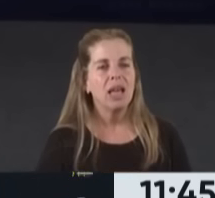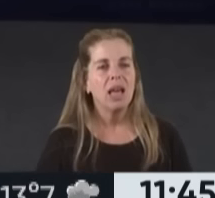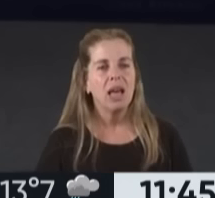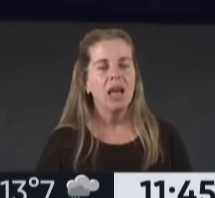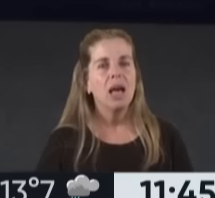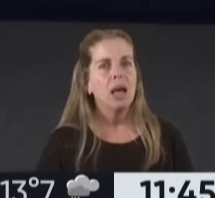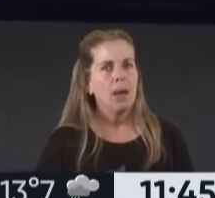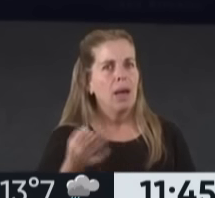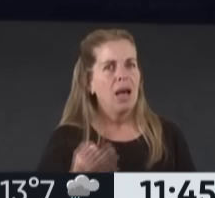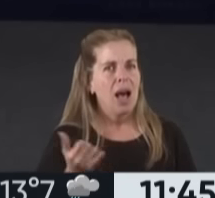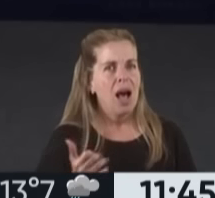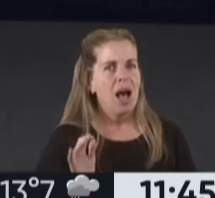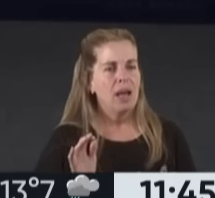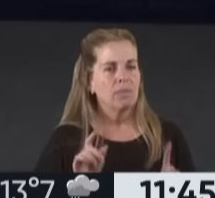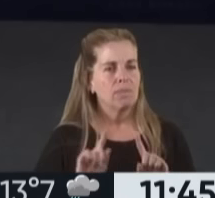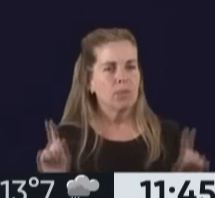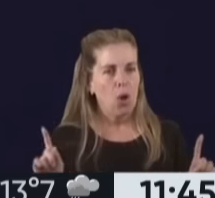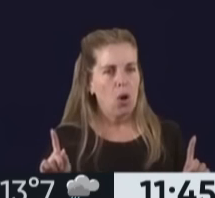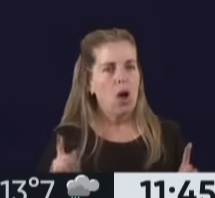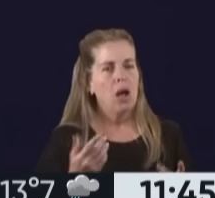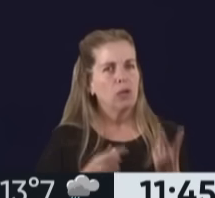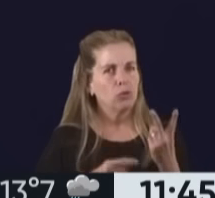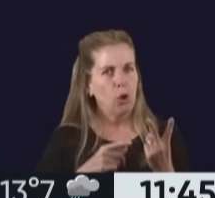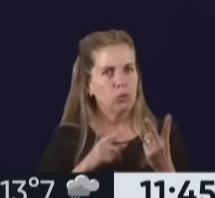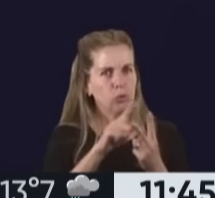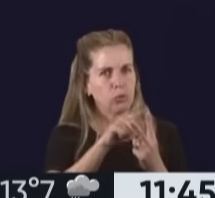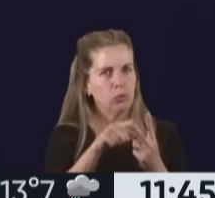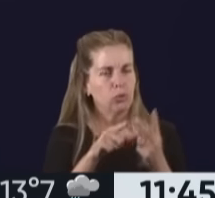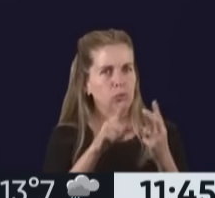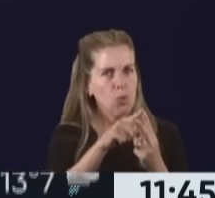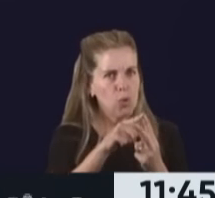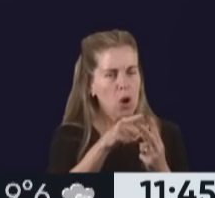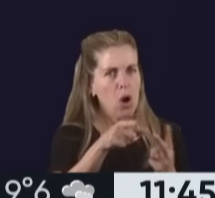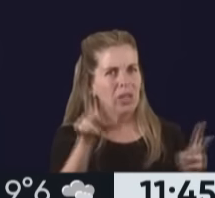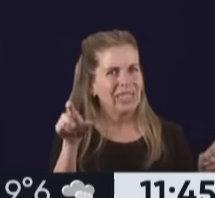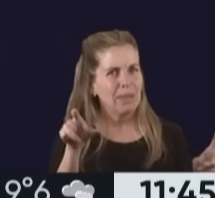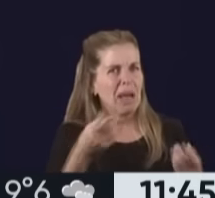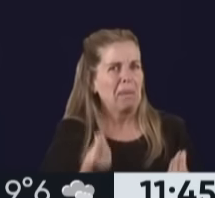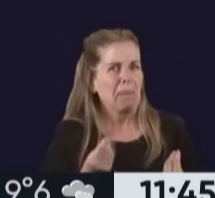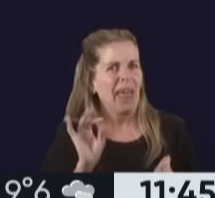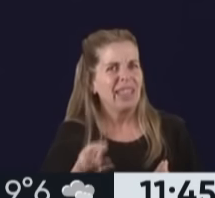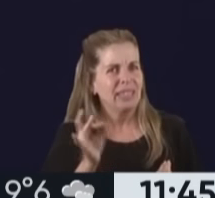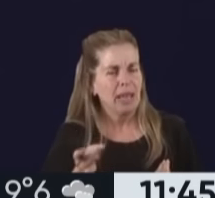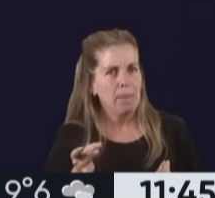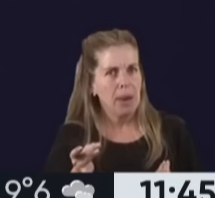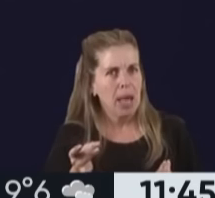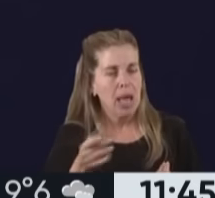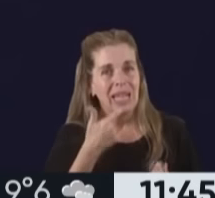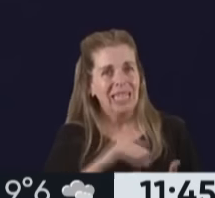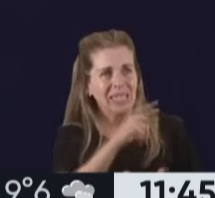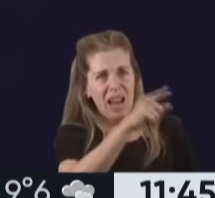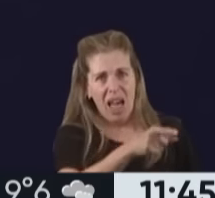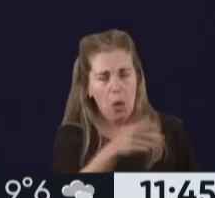porque efectivamente había había 2 temas. Un tema era por diciembre. En diciembre no tenía ningún problema presupuestario el Senado. De